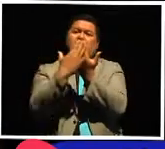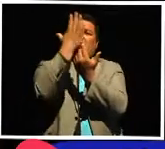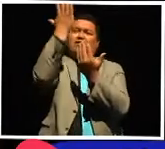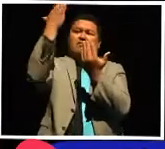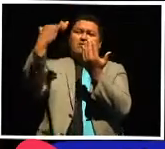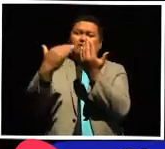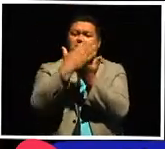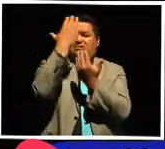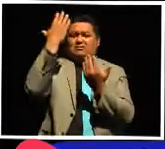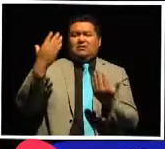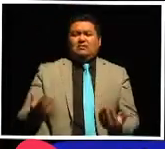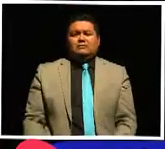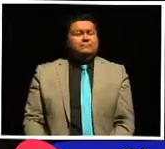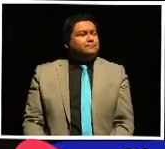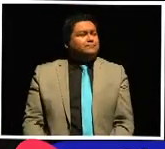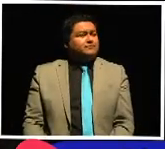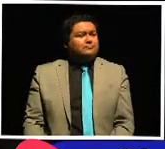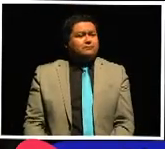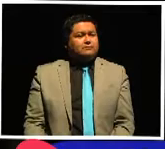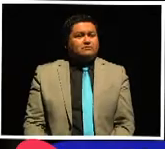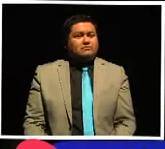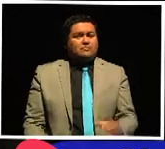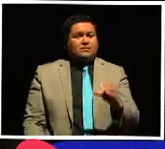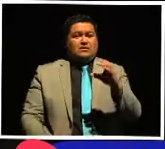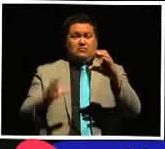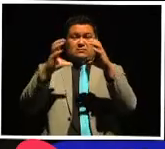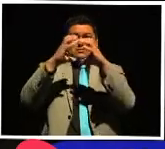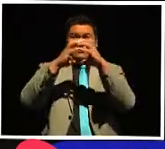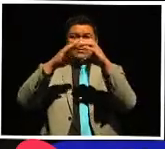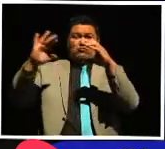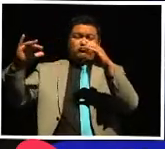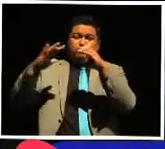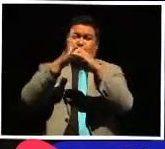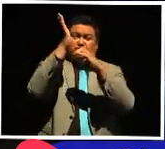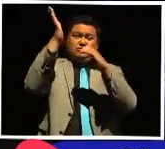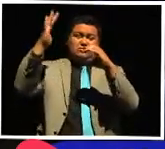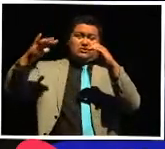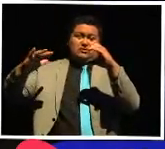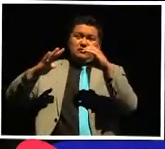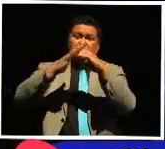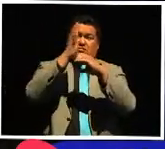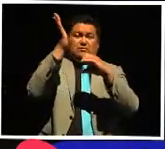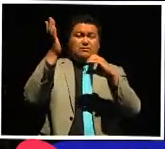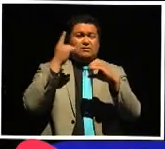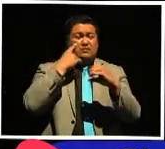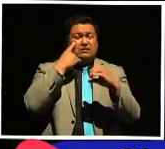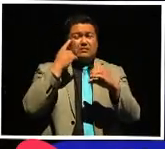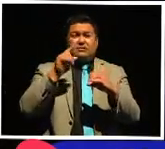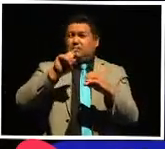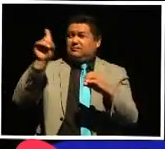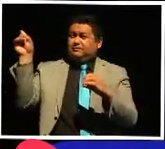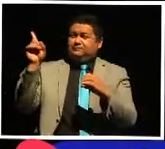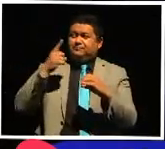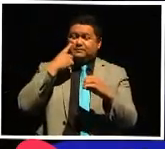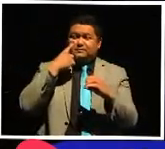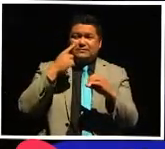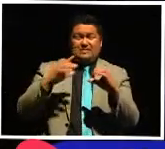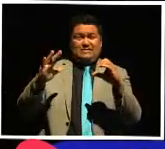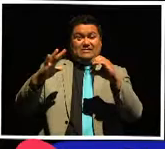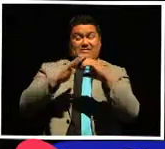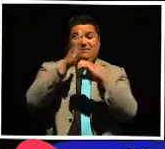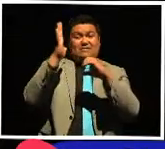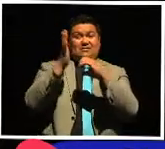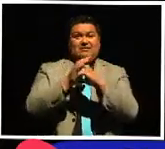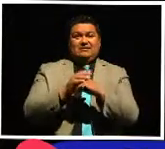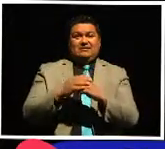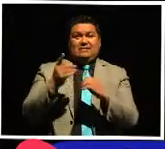dirección. Entonces, la predicción, según las ecuaciones de Einstein, tenemos que mirar algo así. Con un agujero negro en el medio